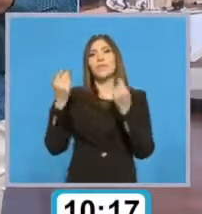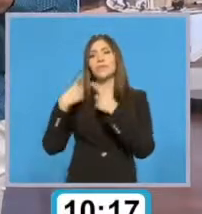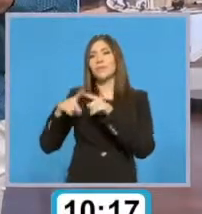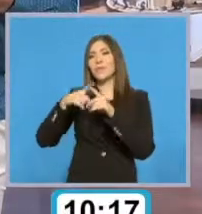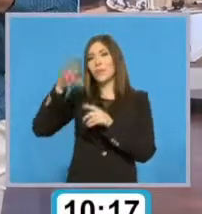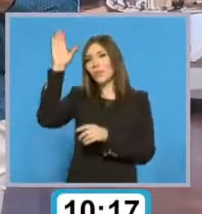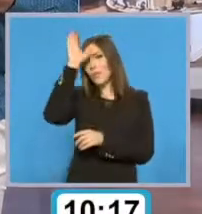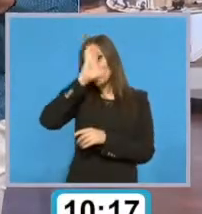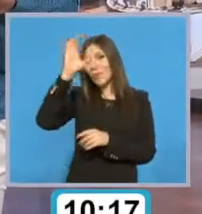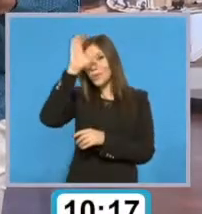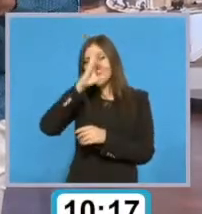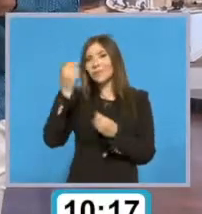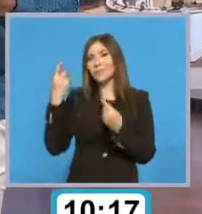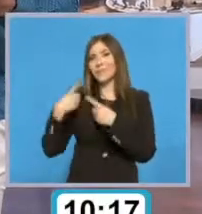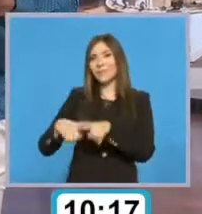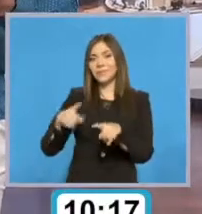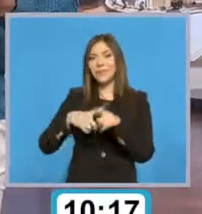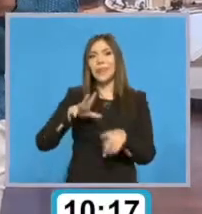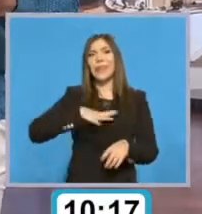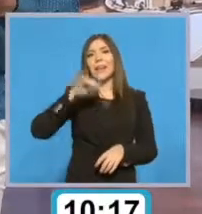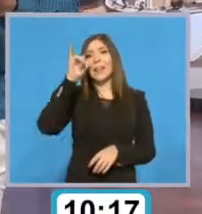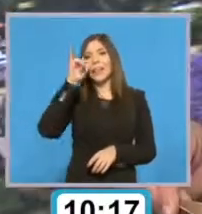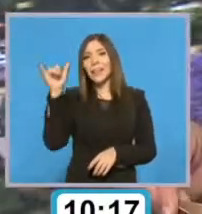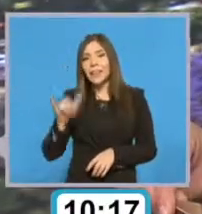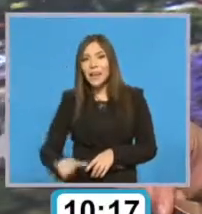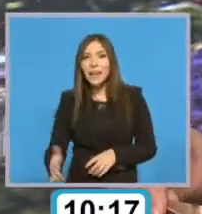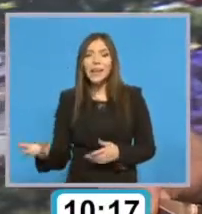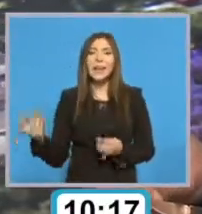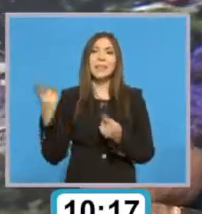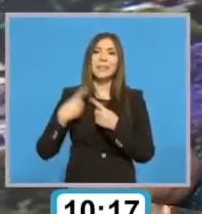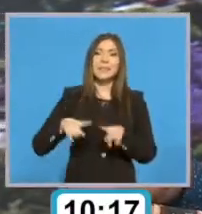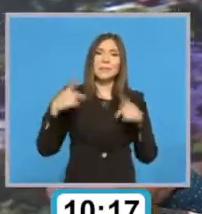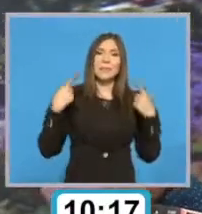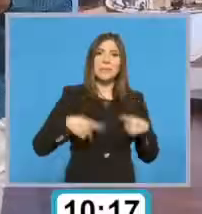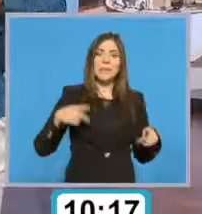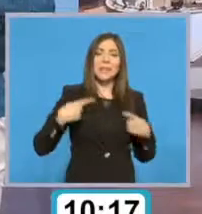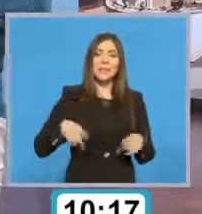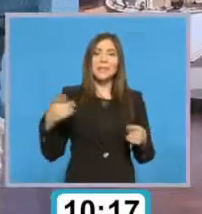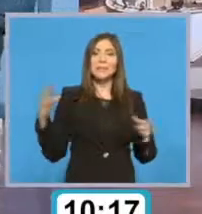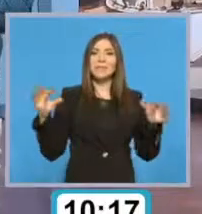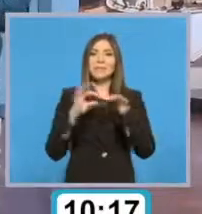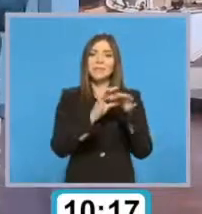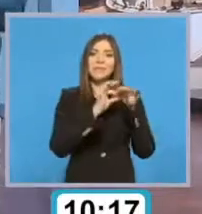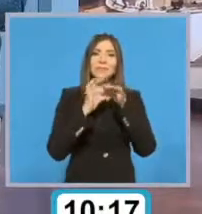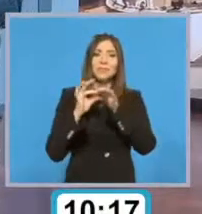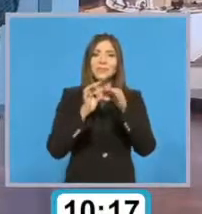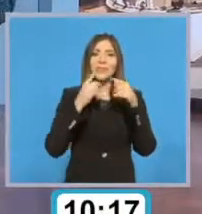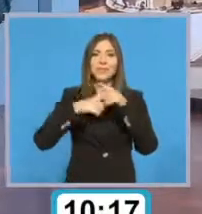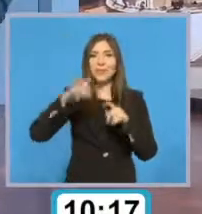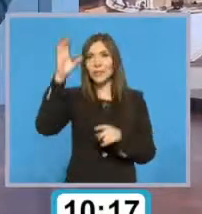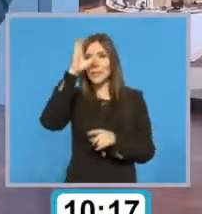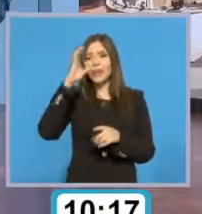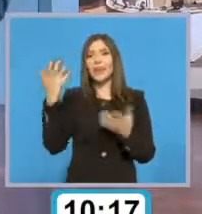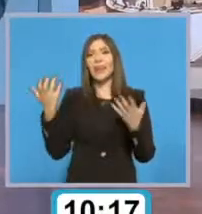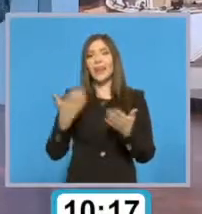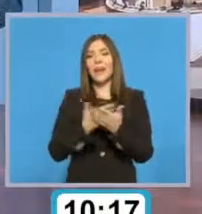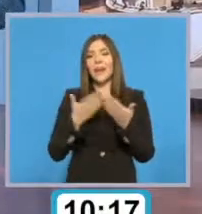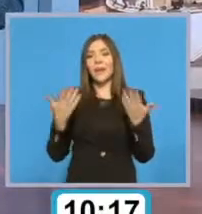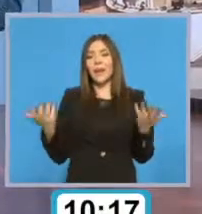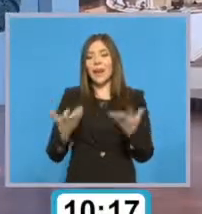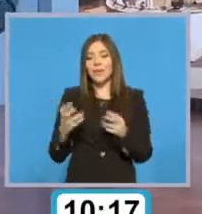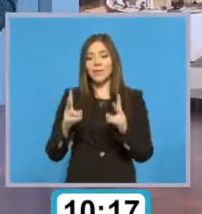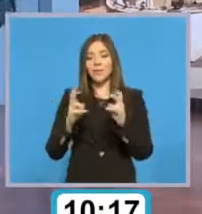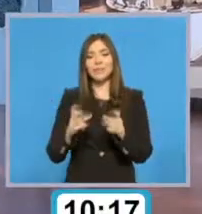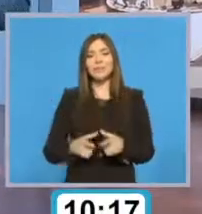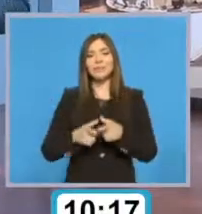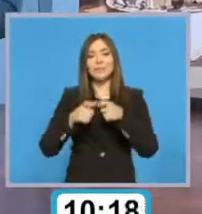de distintas culturas. Joe Lowry es australiana, hay ahí, ¿no? exacto, Está claro. padre, funcionar diferentes culturas y plasmarlo en la música,